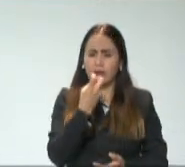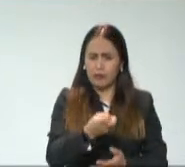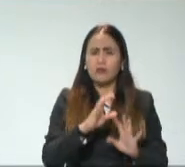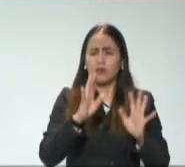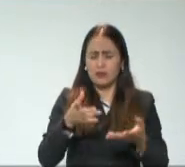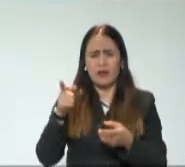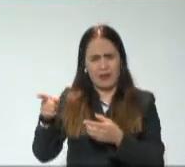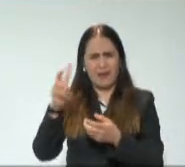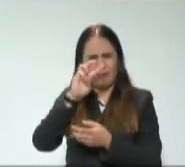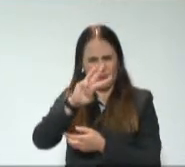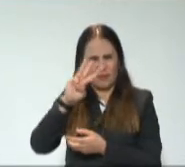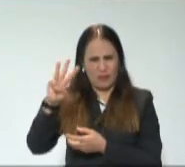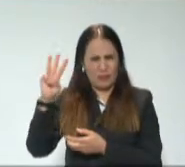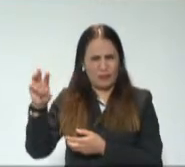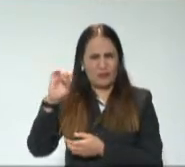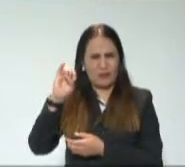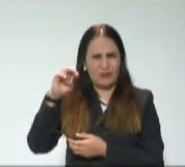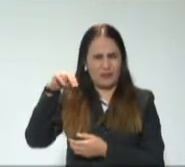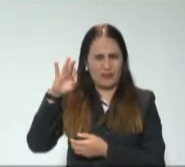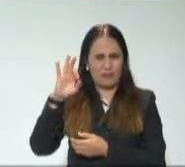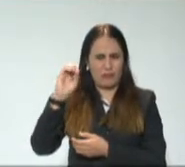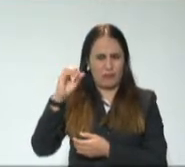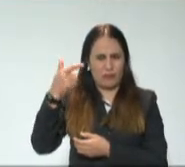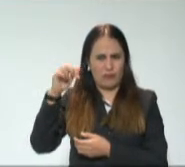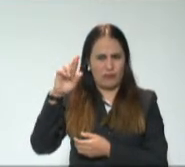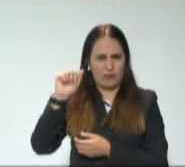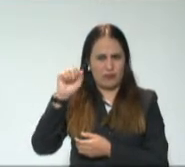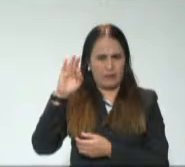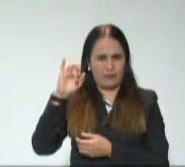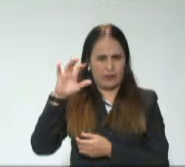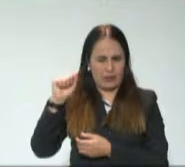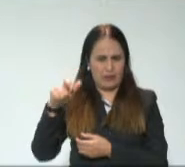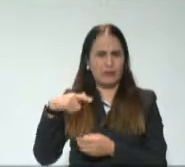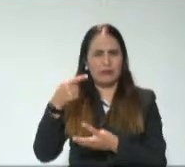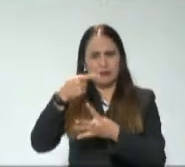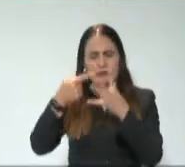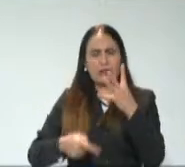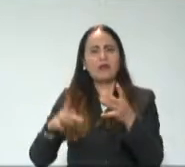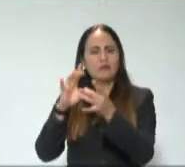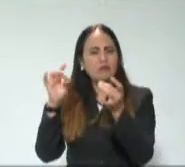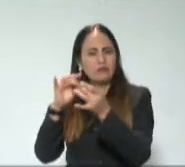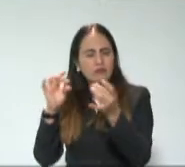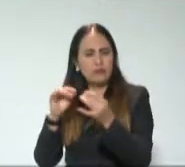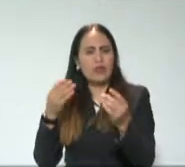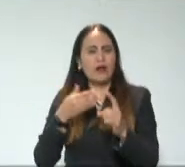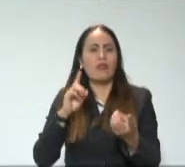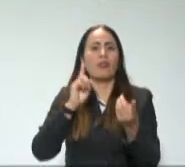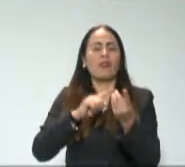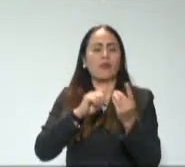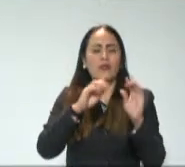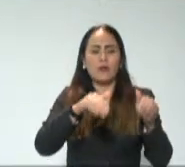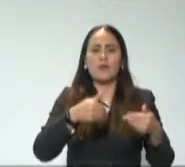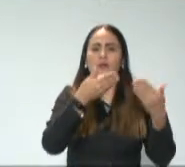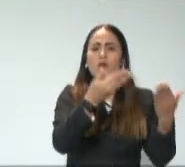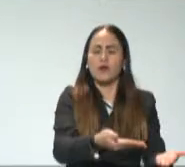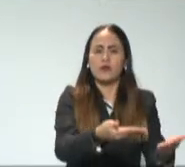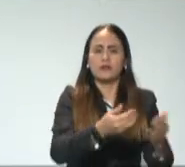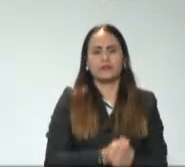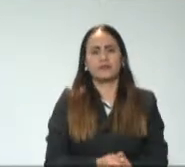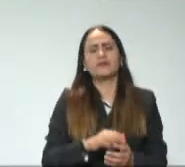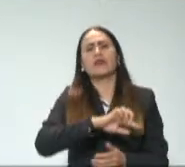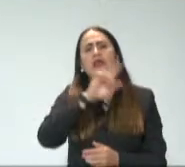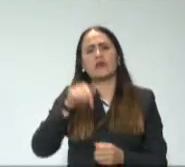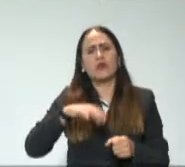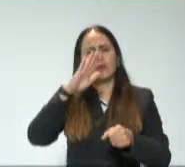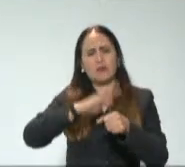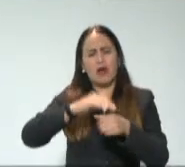infografía quién lo envió la descripción y el destino ya las informaciones específicas las damos